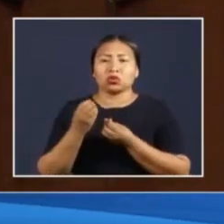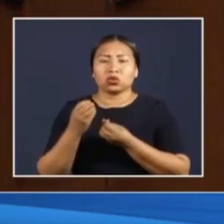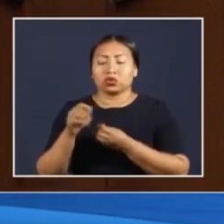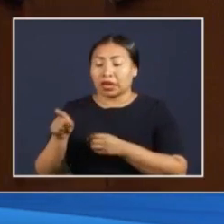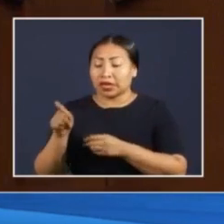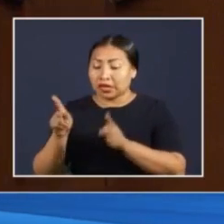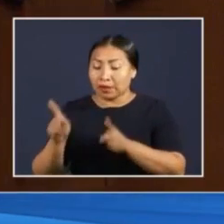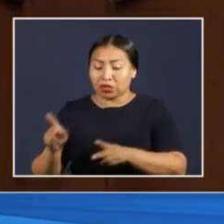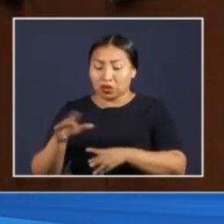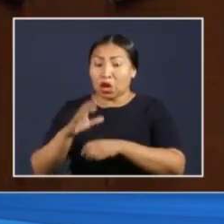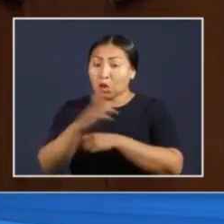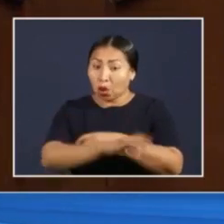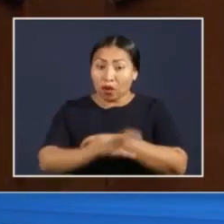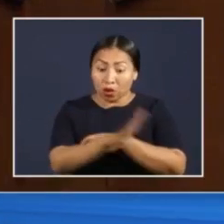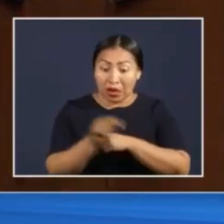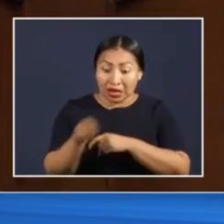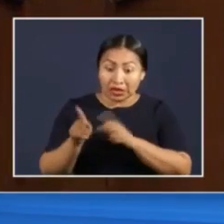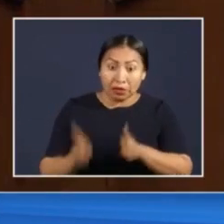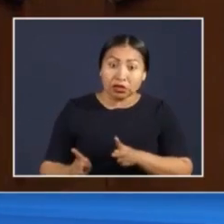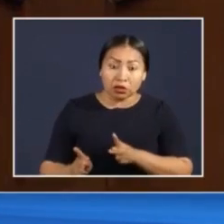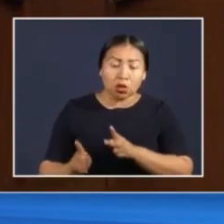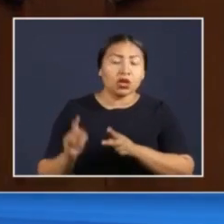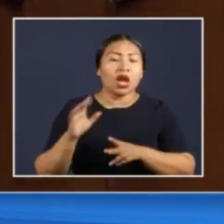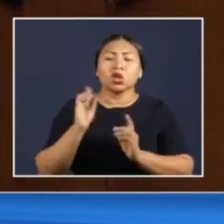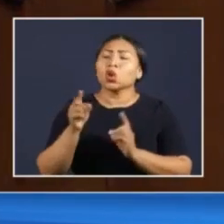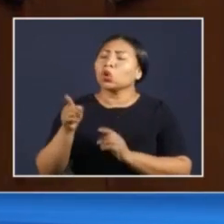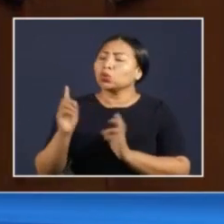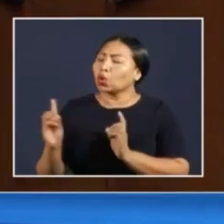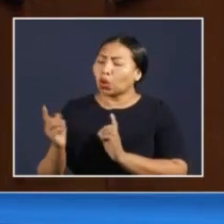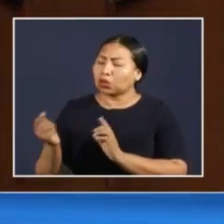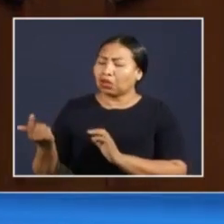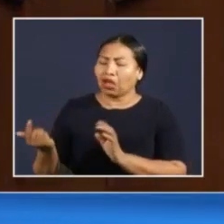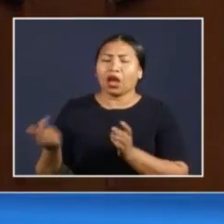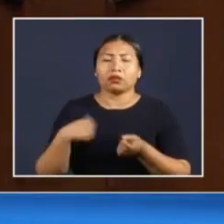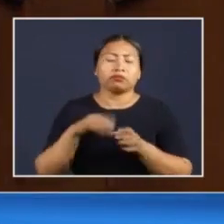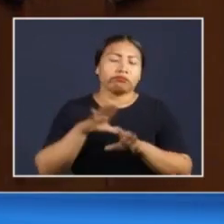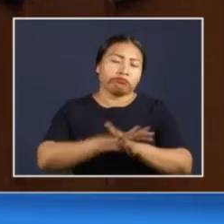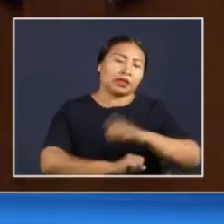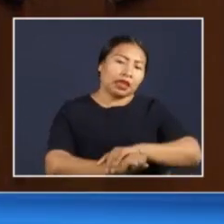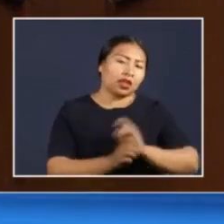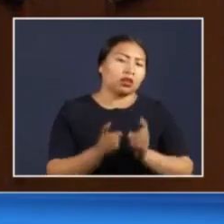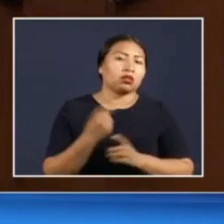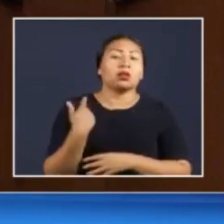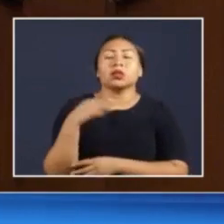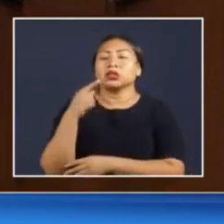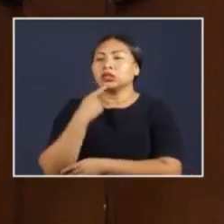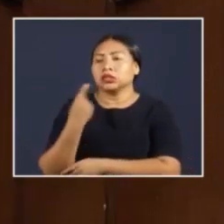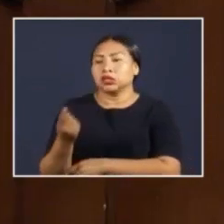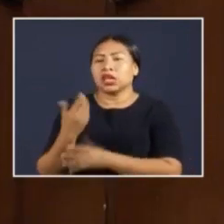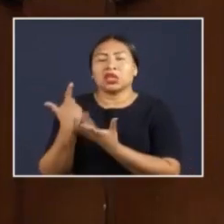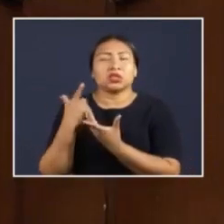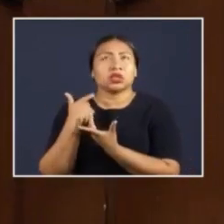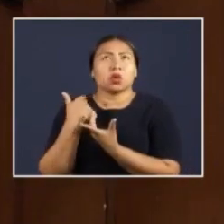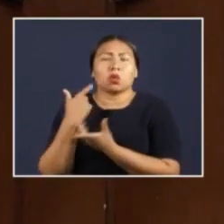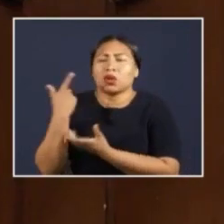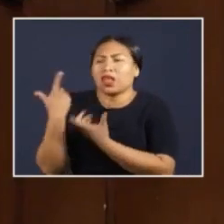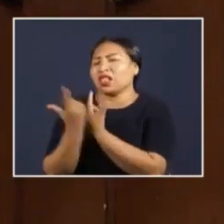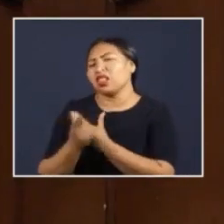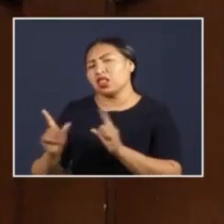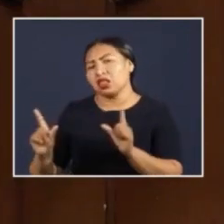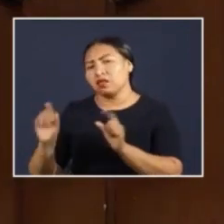y en este pabellón son libres de actuar eso lo que tenemos el sistema penitenciario en el hoy en día